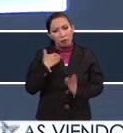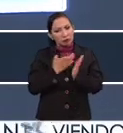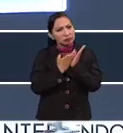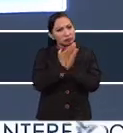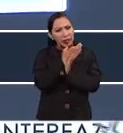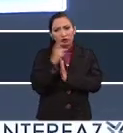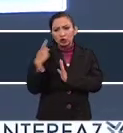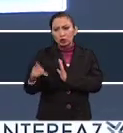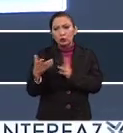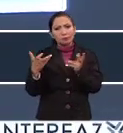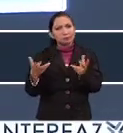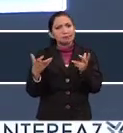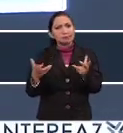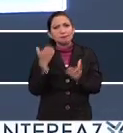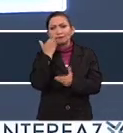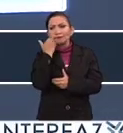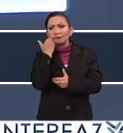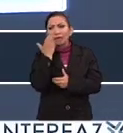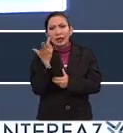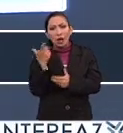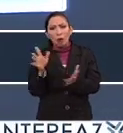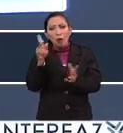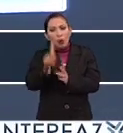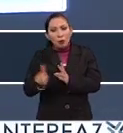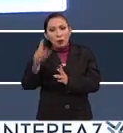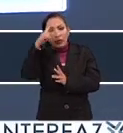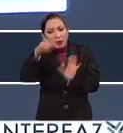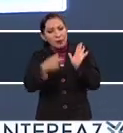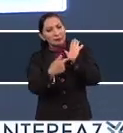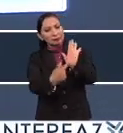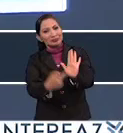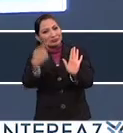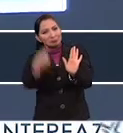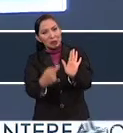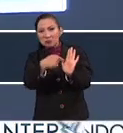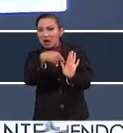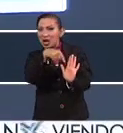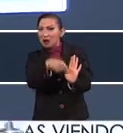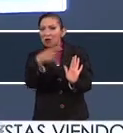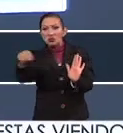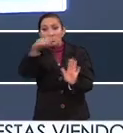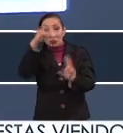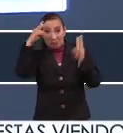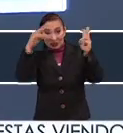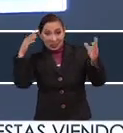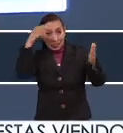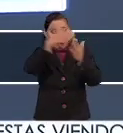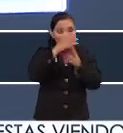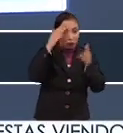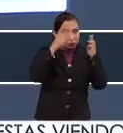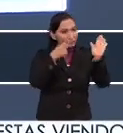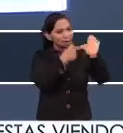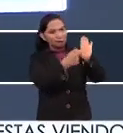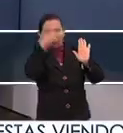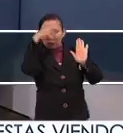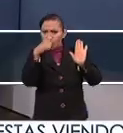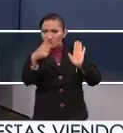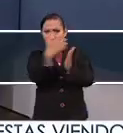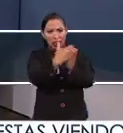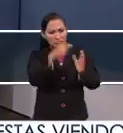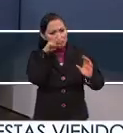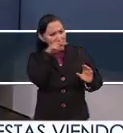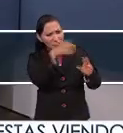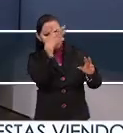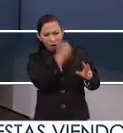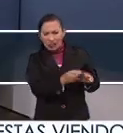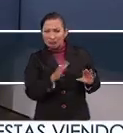fieles a su deseo de poner al pueblo de México, ante todas las gentes que visitan su museo, pues sus colecciones,